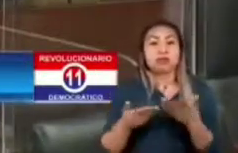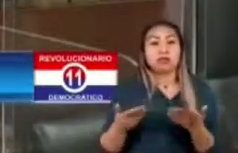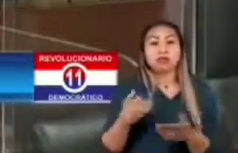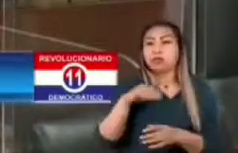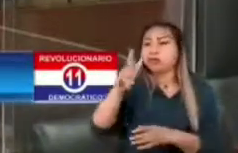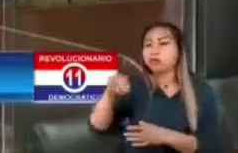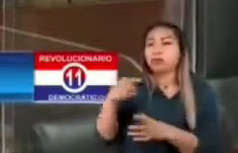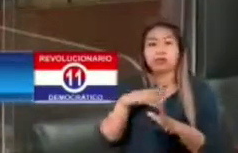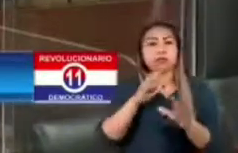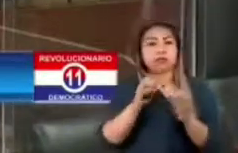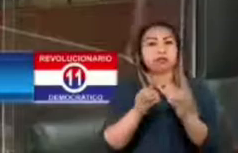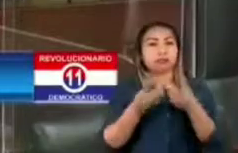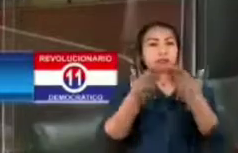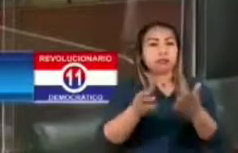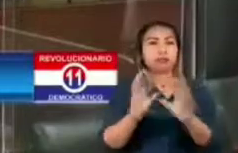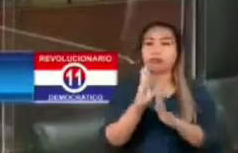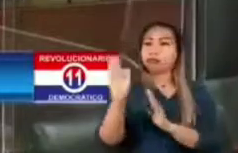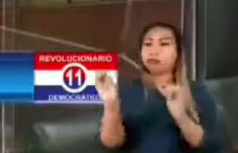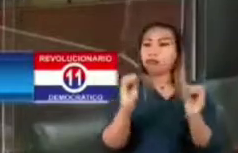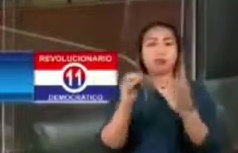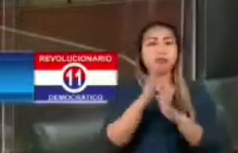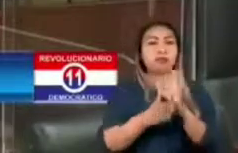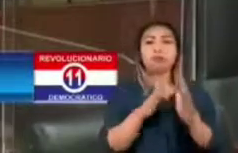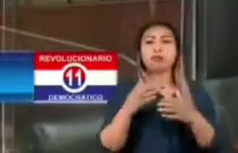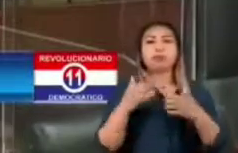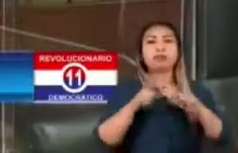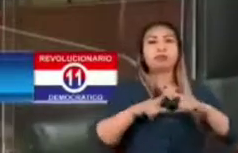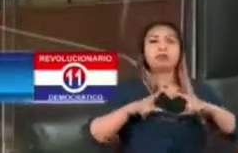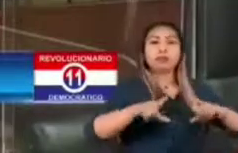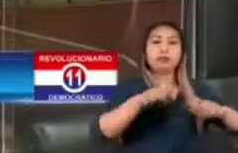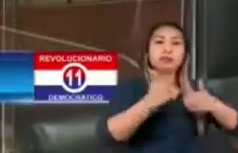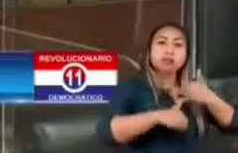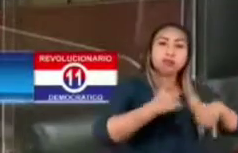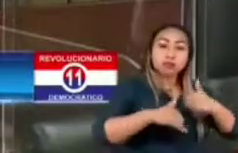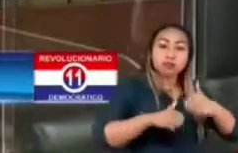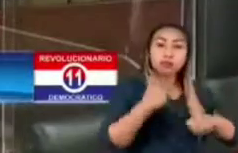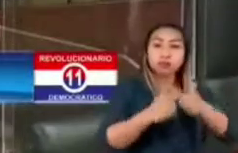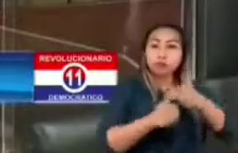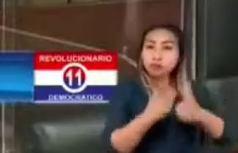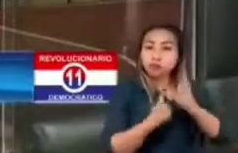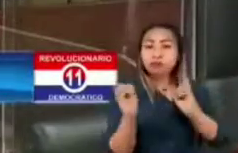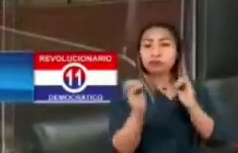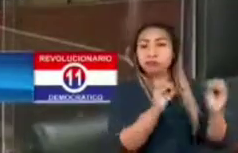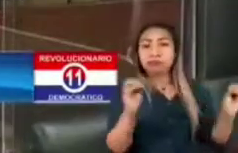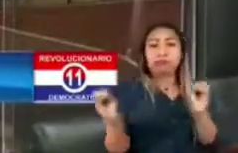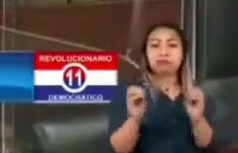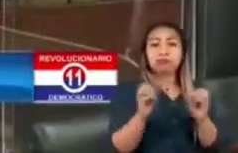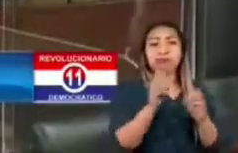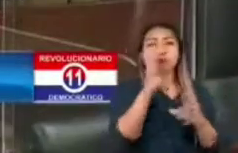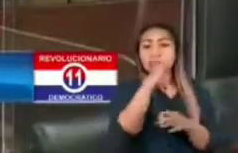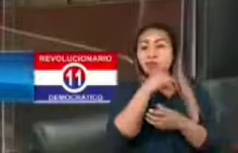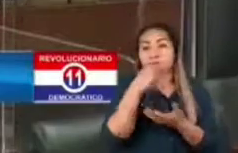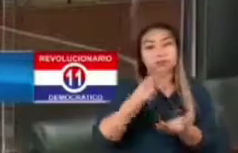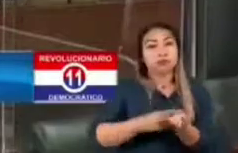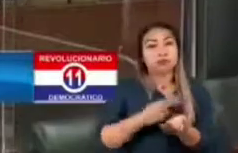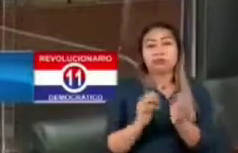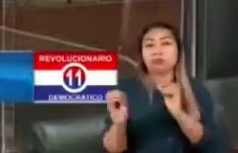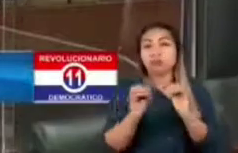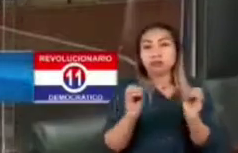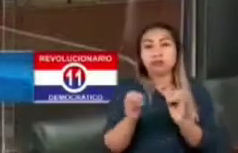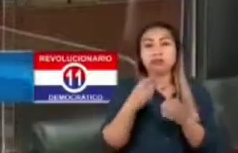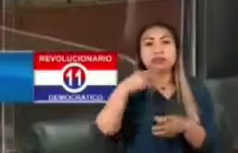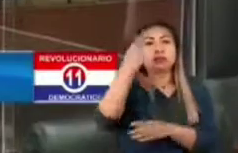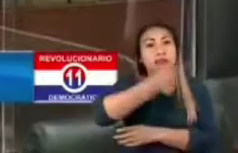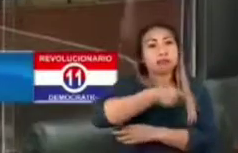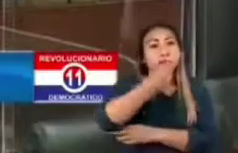nada polonia no tenemos estadios no tenemos hospital no tenemos nada qué quieres que haga los